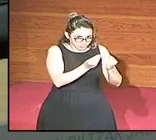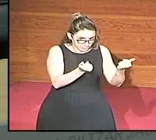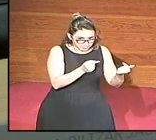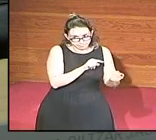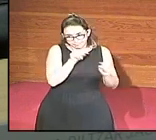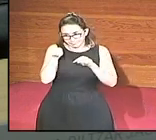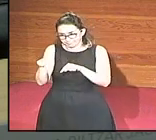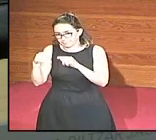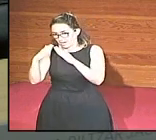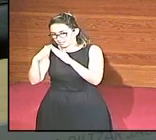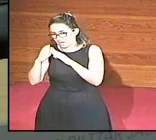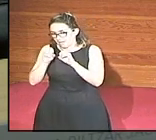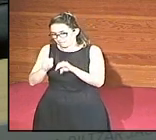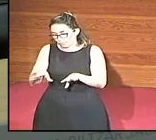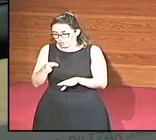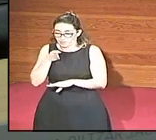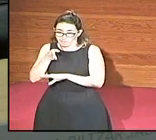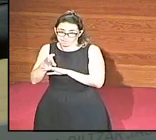rito.